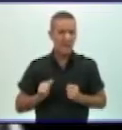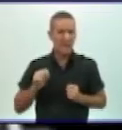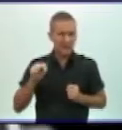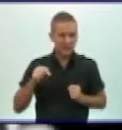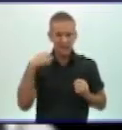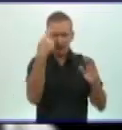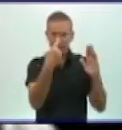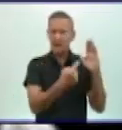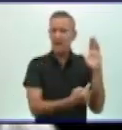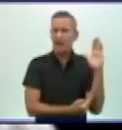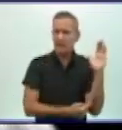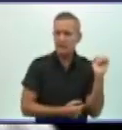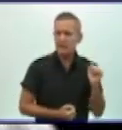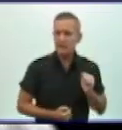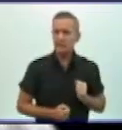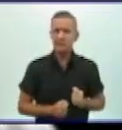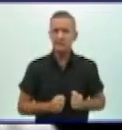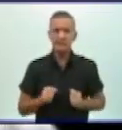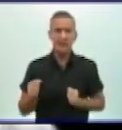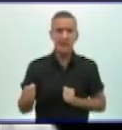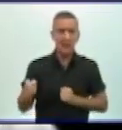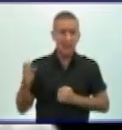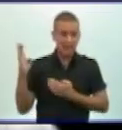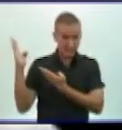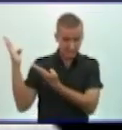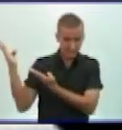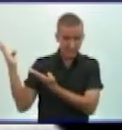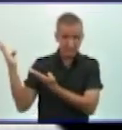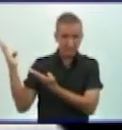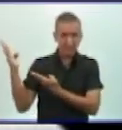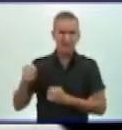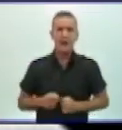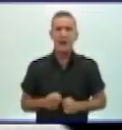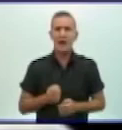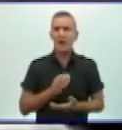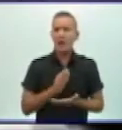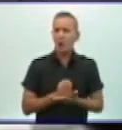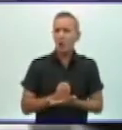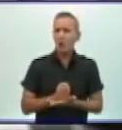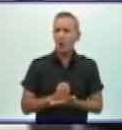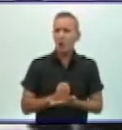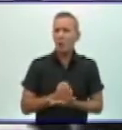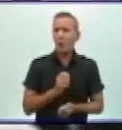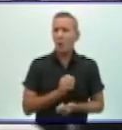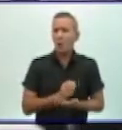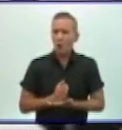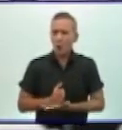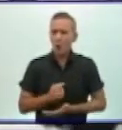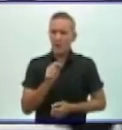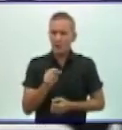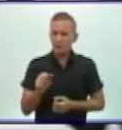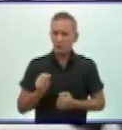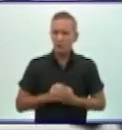Fran como estudiante, te repito, en estas 3 instituciones. Pero sin duda hay momentos en la